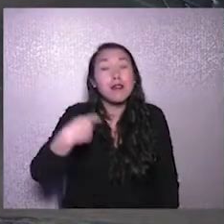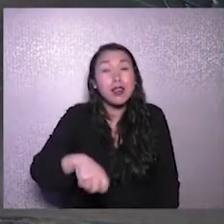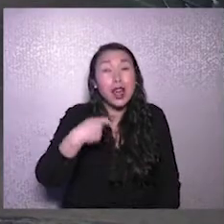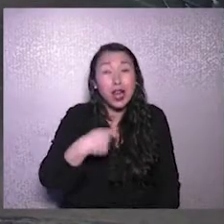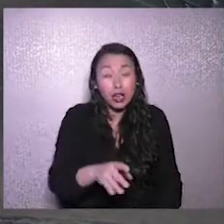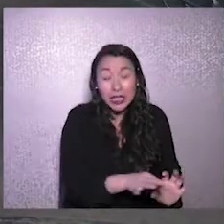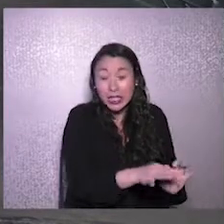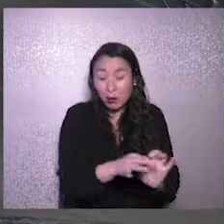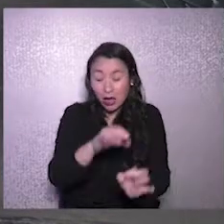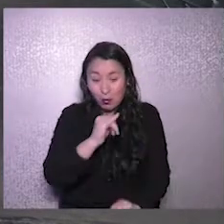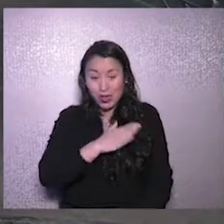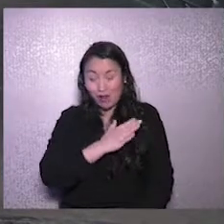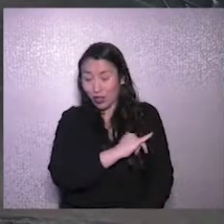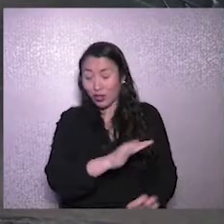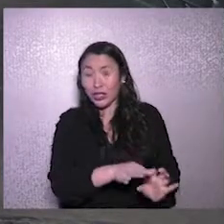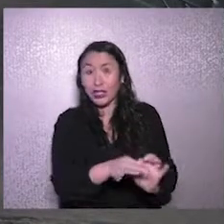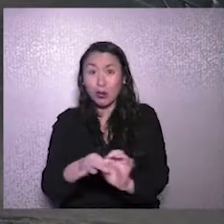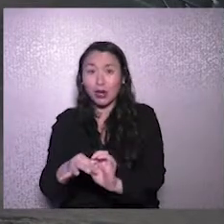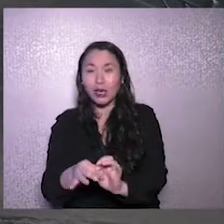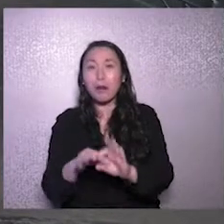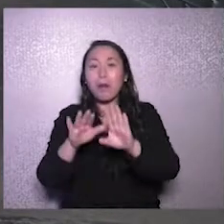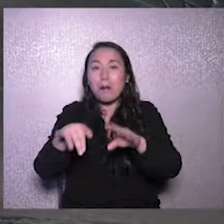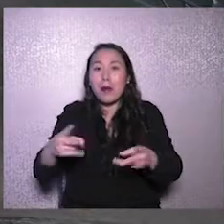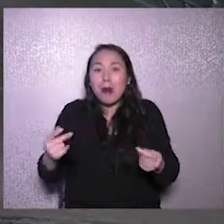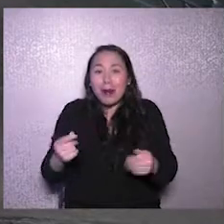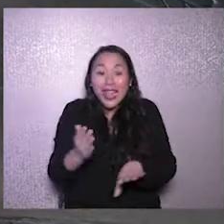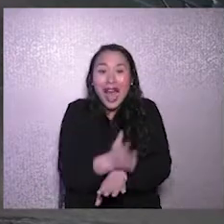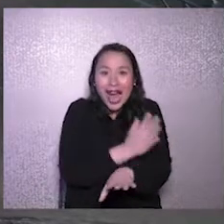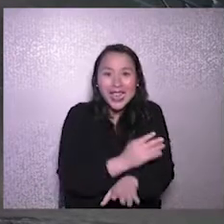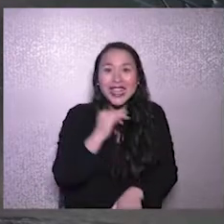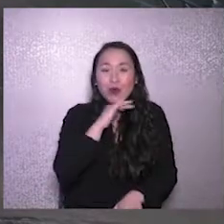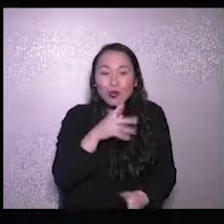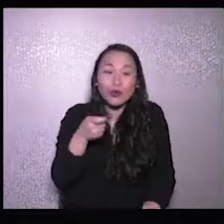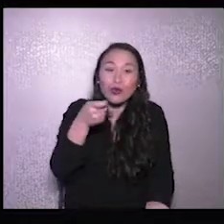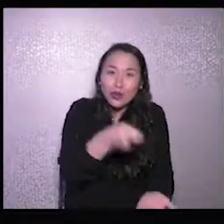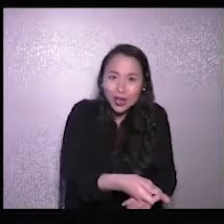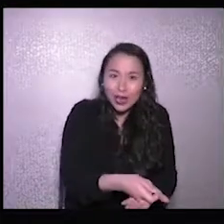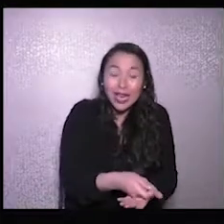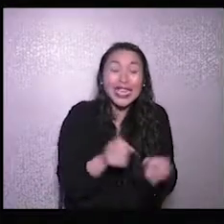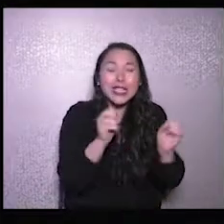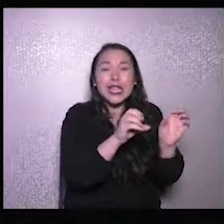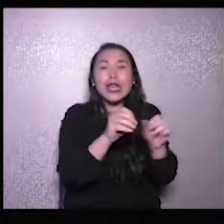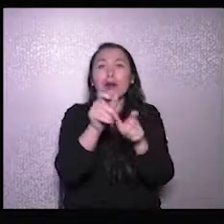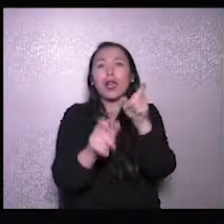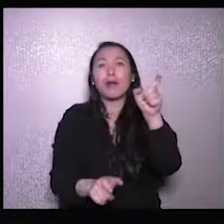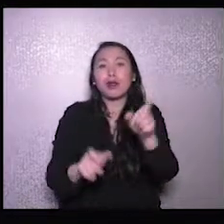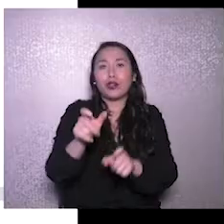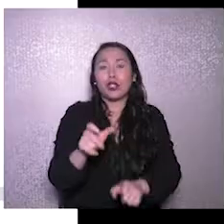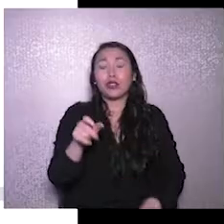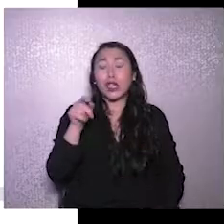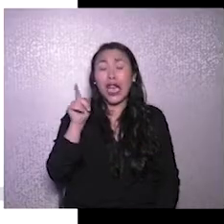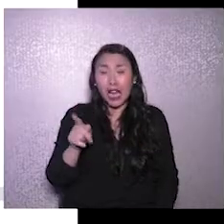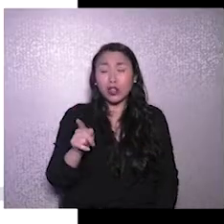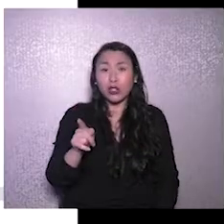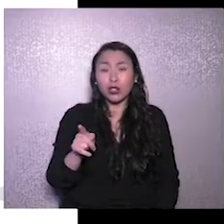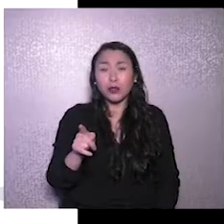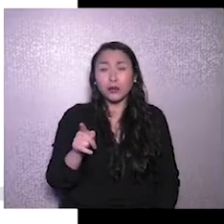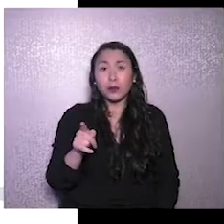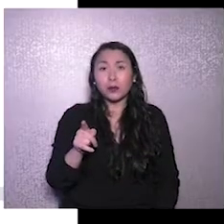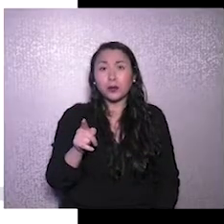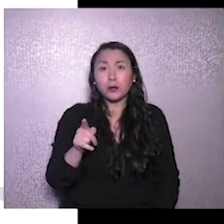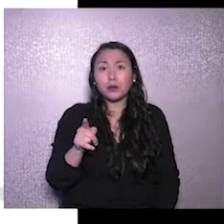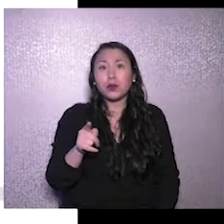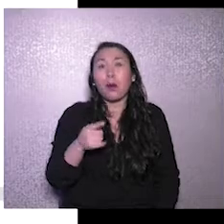secuelas son gigantes. Metemos esa misma plata, metámosla antes, eduquemos a las personas. Entonces, esto lo podemos